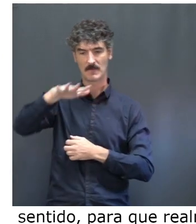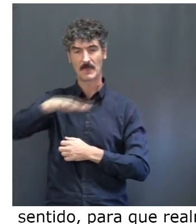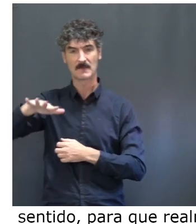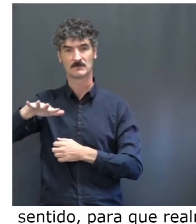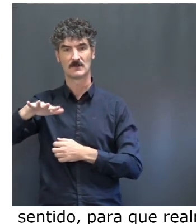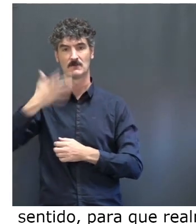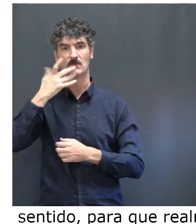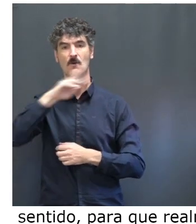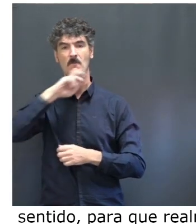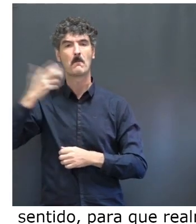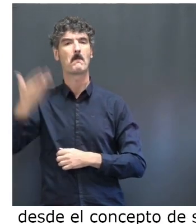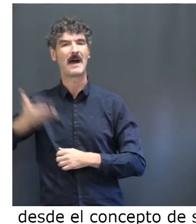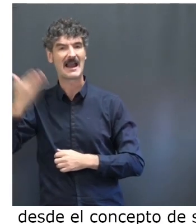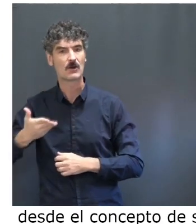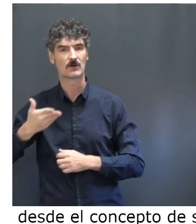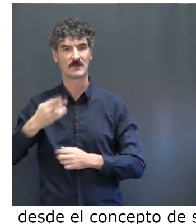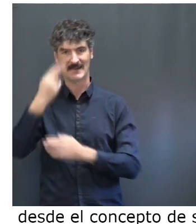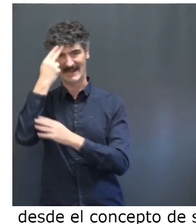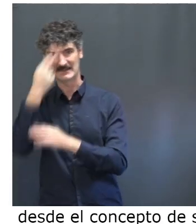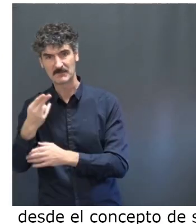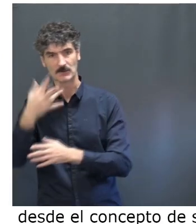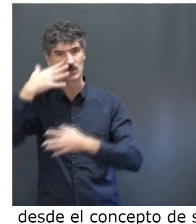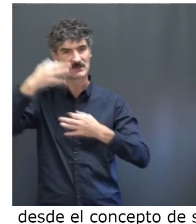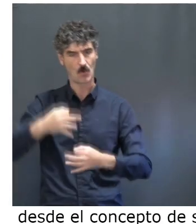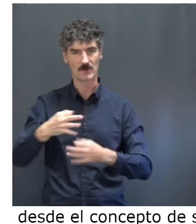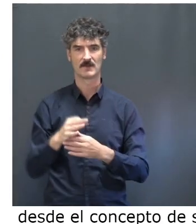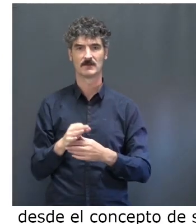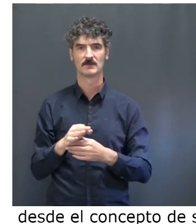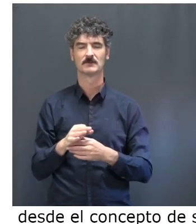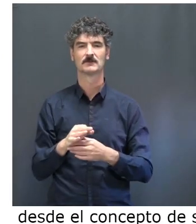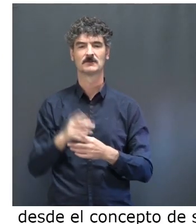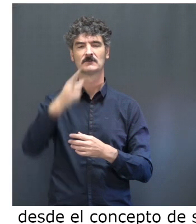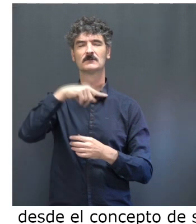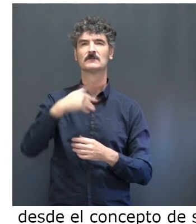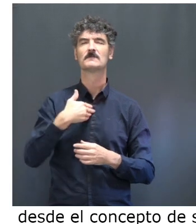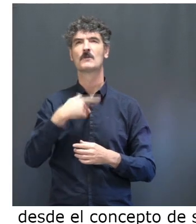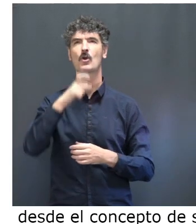en cuanto a valores, en cuanto al respeto, en cuanto a cómo